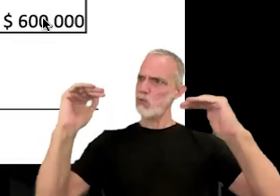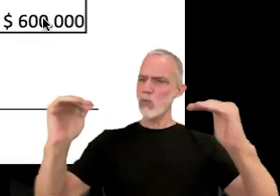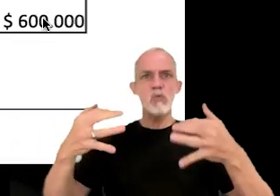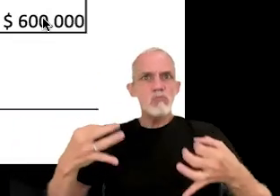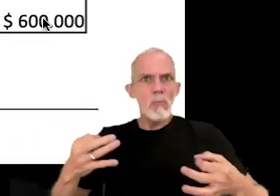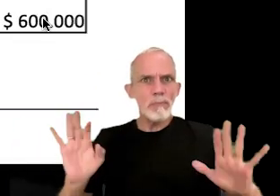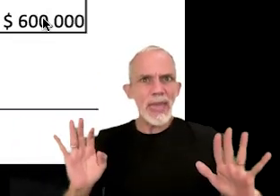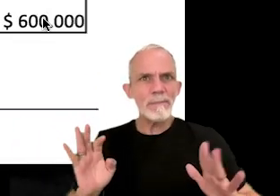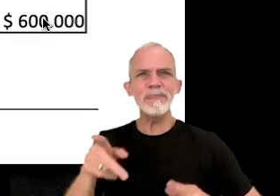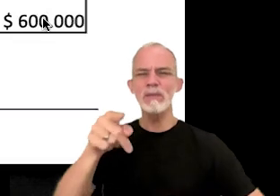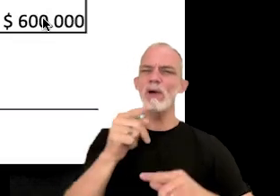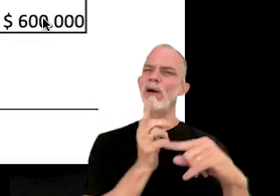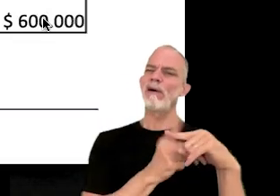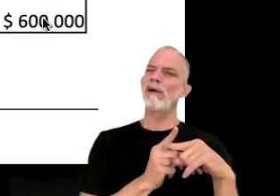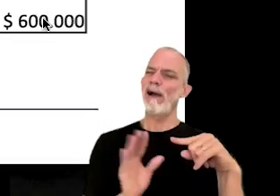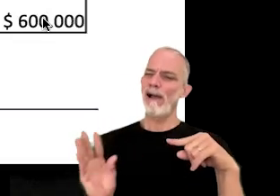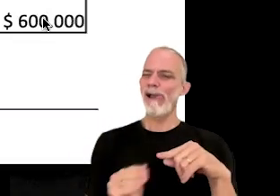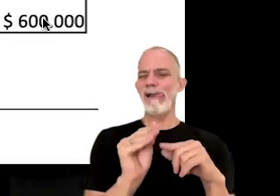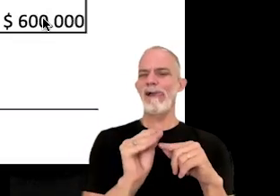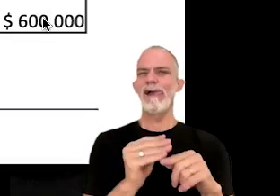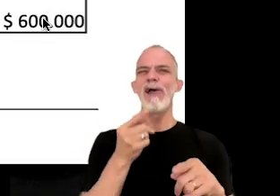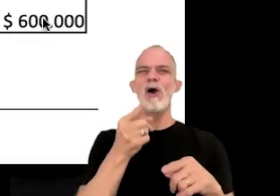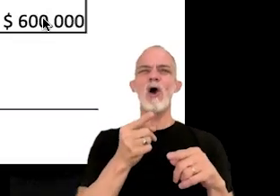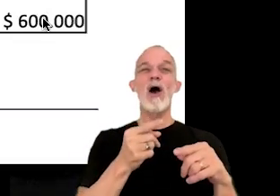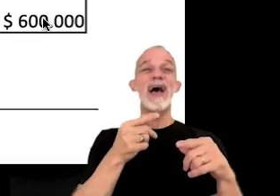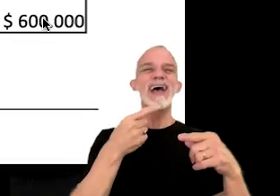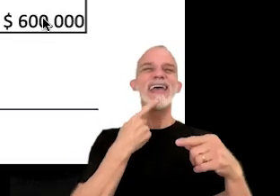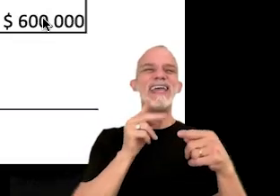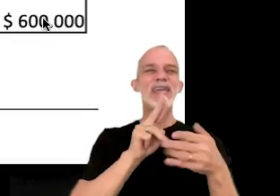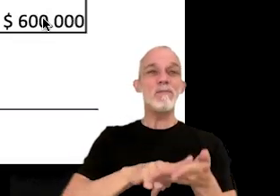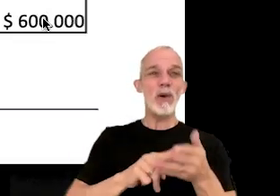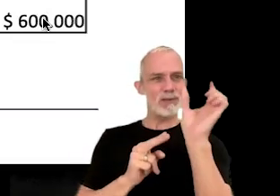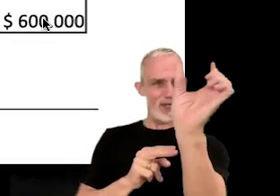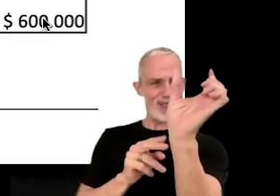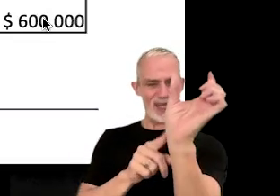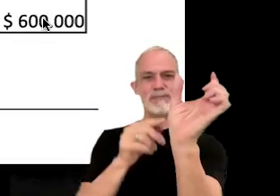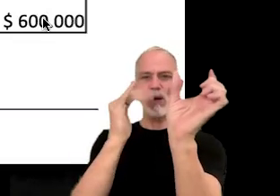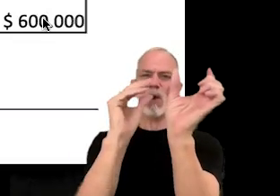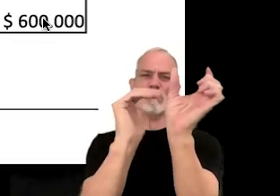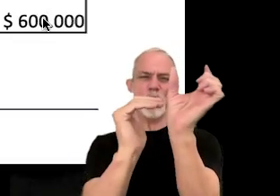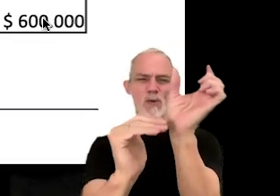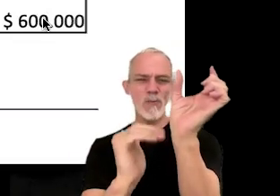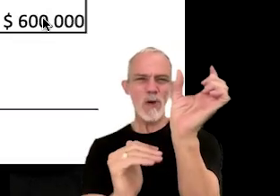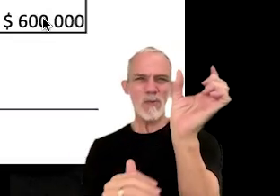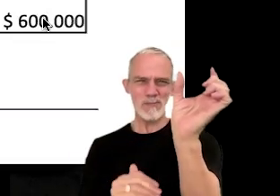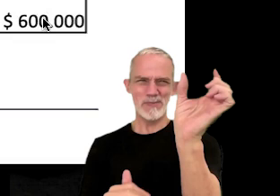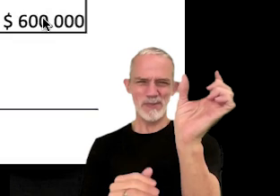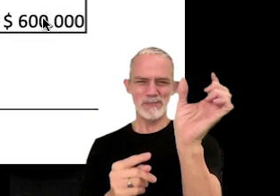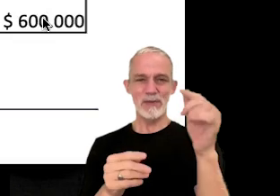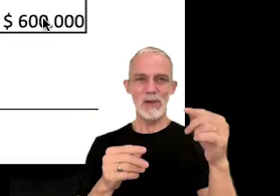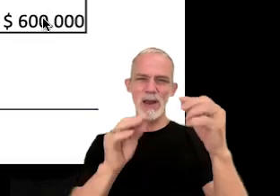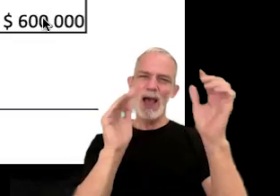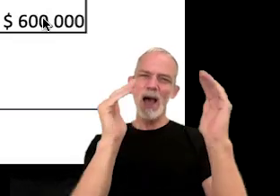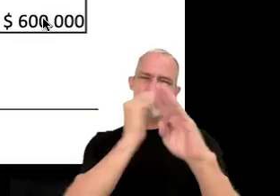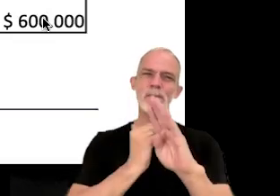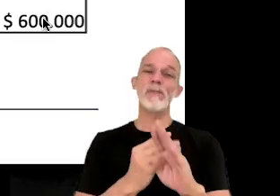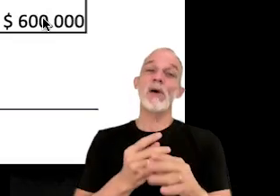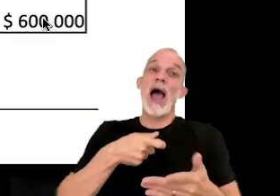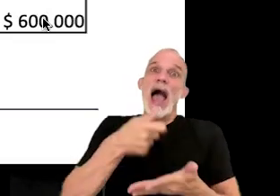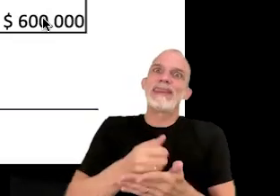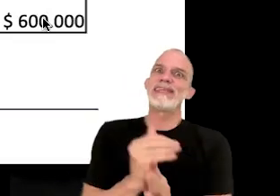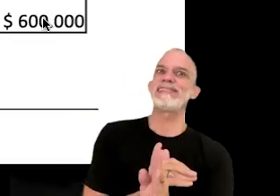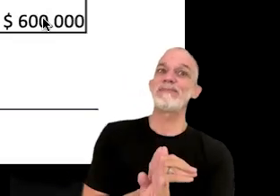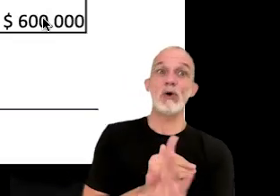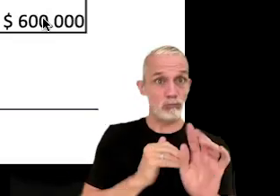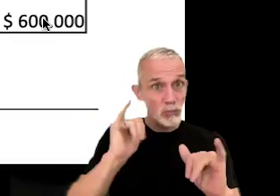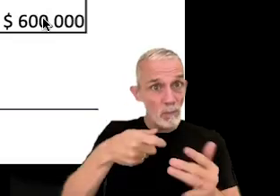es computar contra el impuesto determinado una serie de conceptos. Por ejemplo, anticipos, que